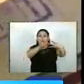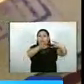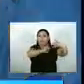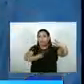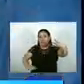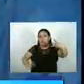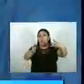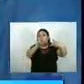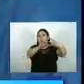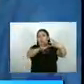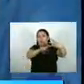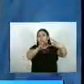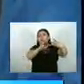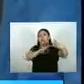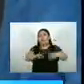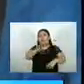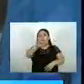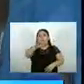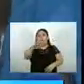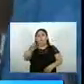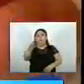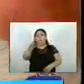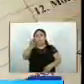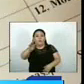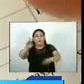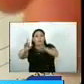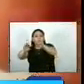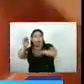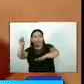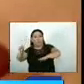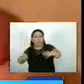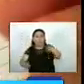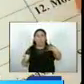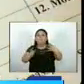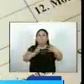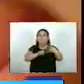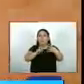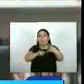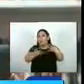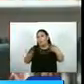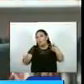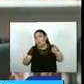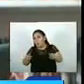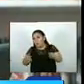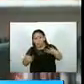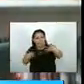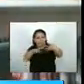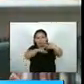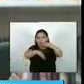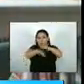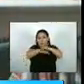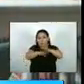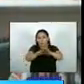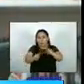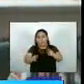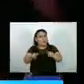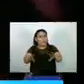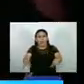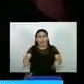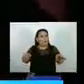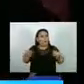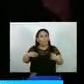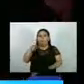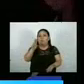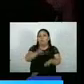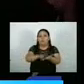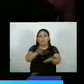lugar con 30.47%. Mientras que el país de la región centroamericana con la menor tasa de negación